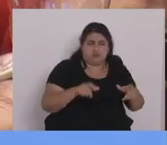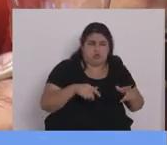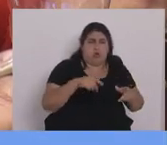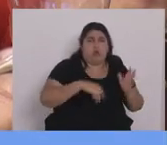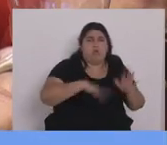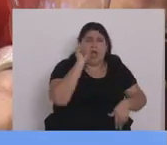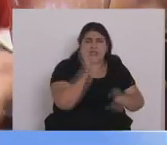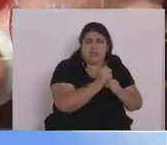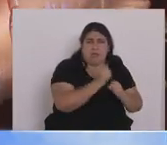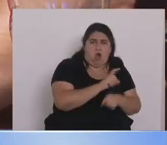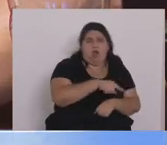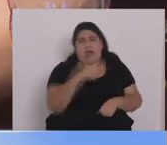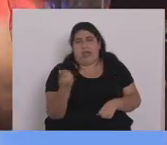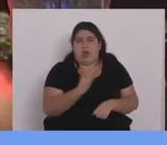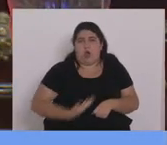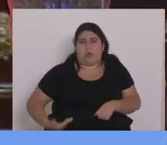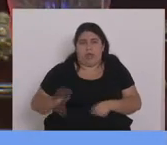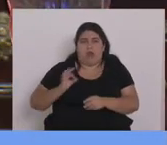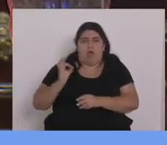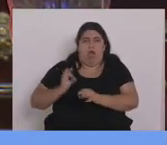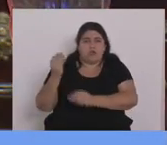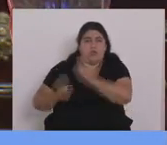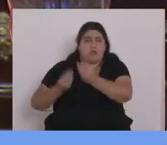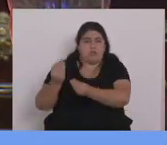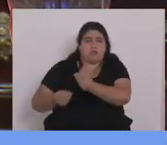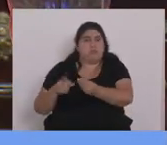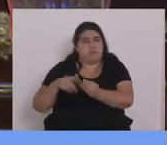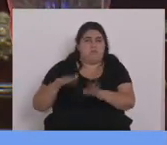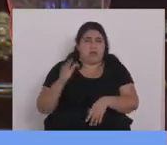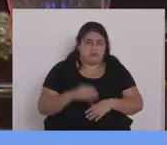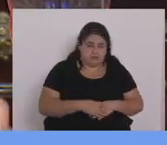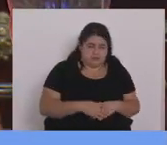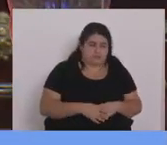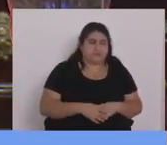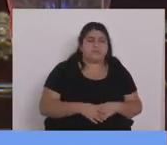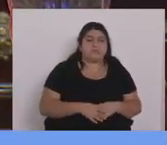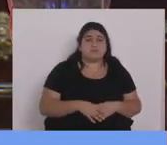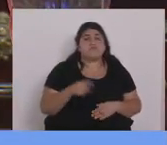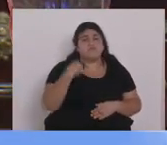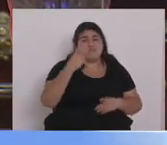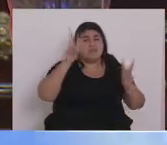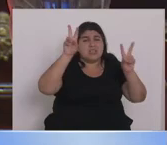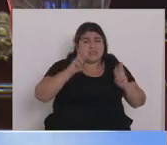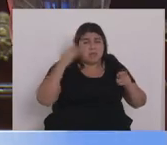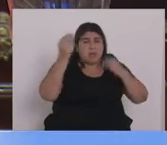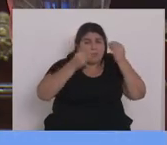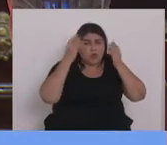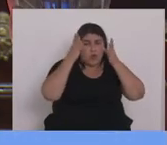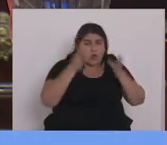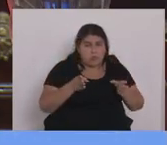gobiernos constitucionales juntos. Y entrando al tema que nos ocupa, señora presidenta,